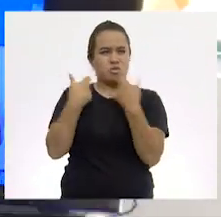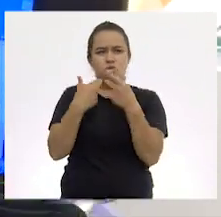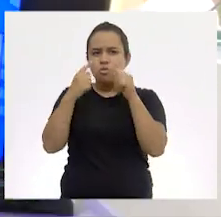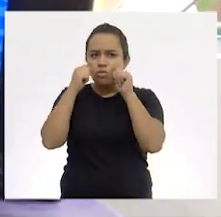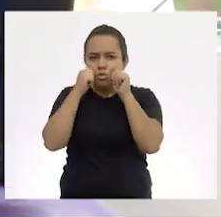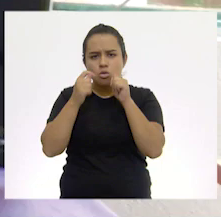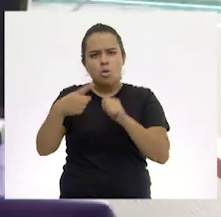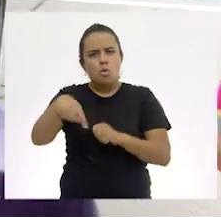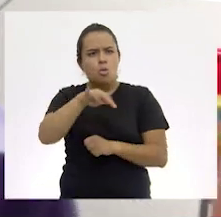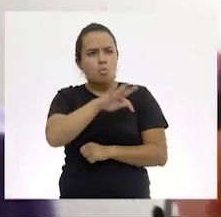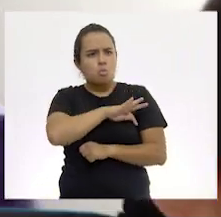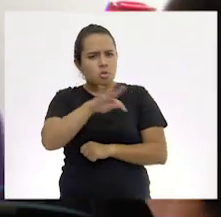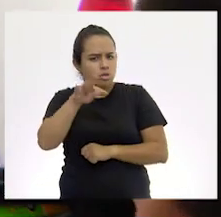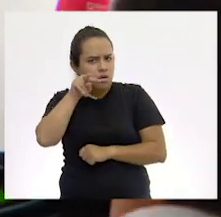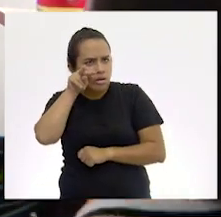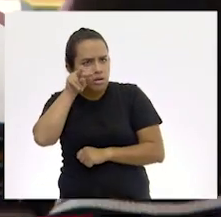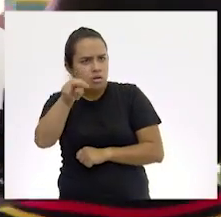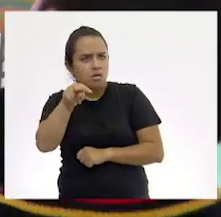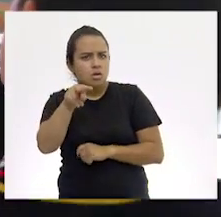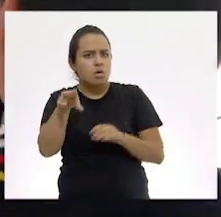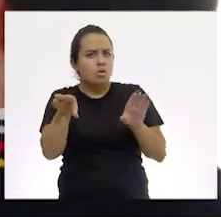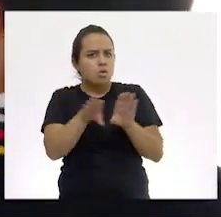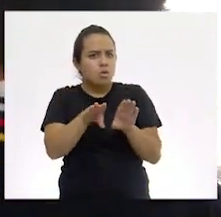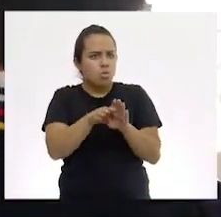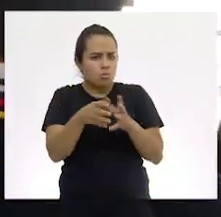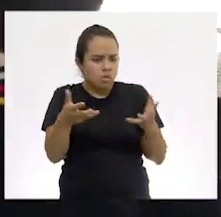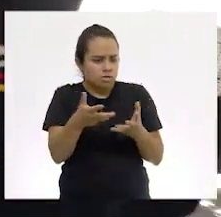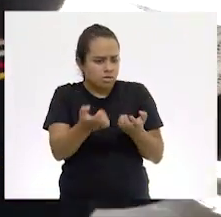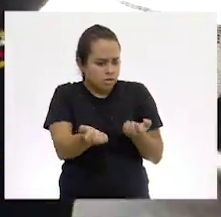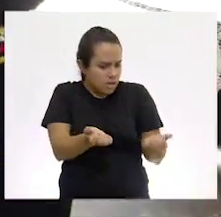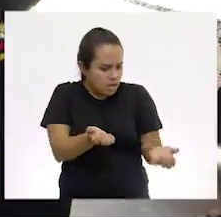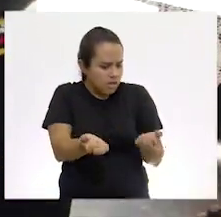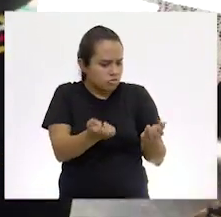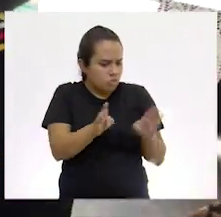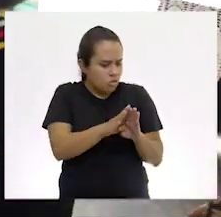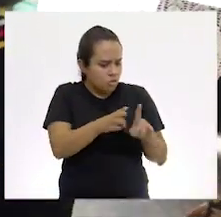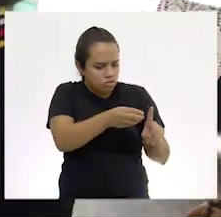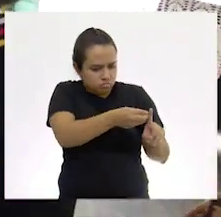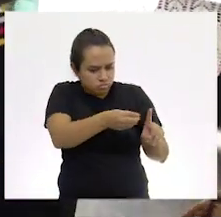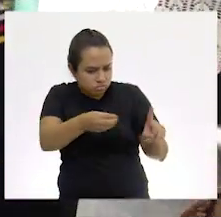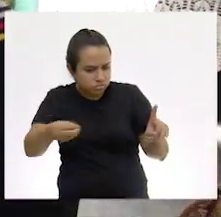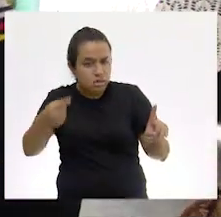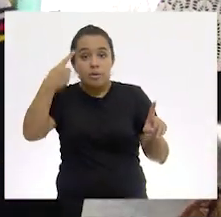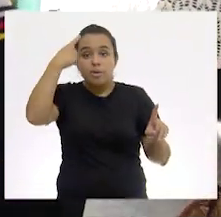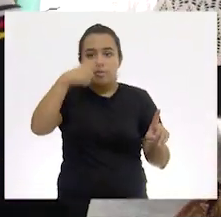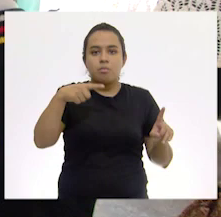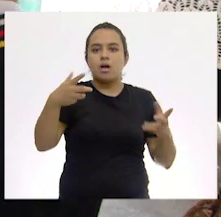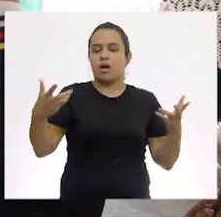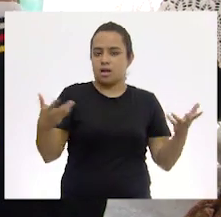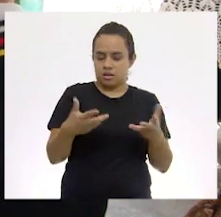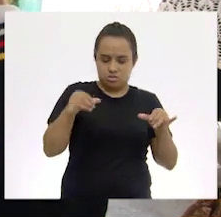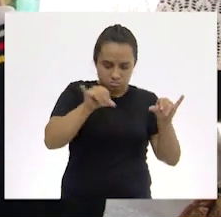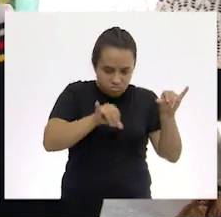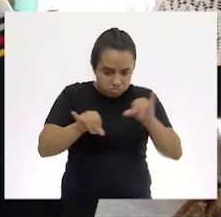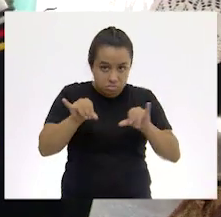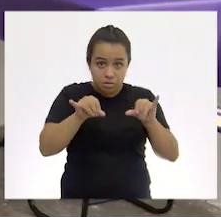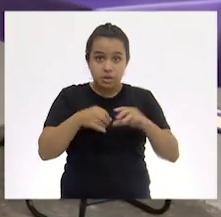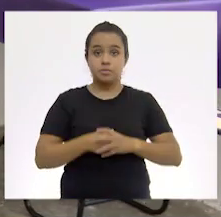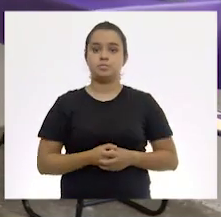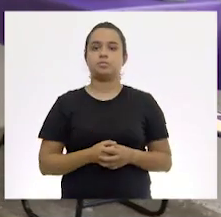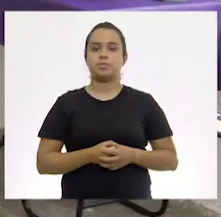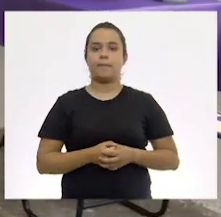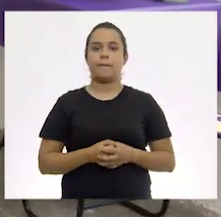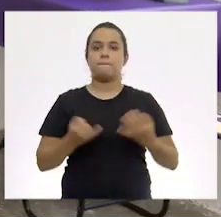maestros, podemos observar con regularidad los ejercicios y procedimientos que pueden llegar a tener. También